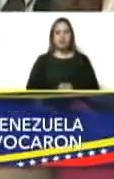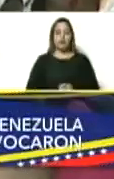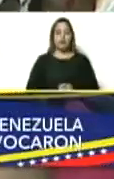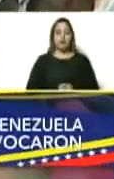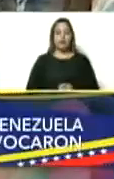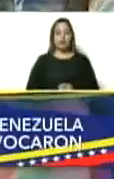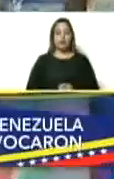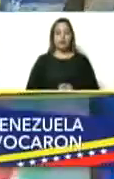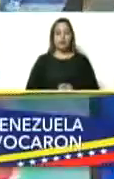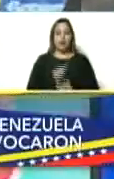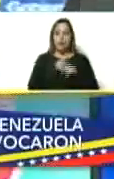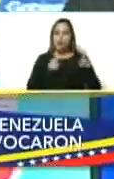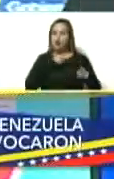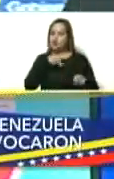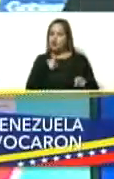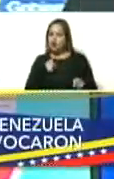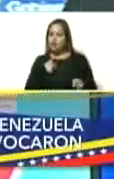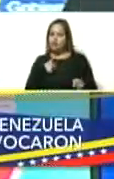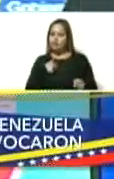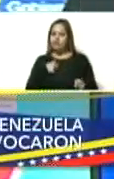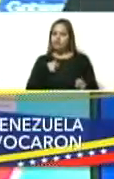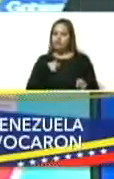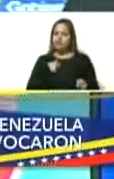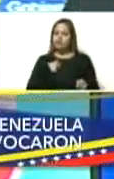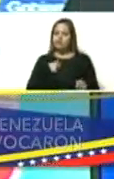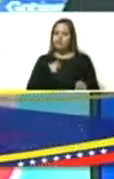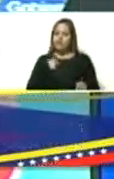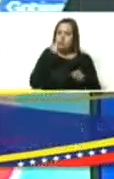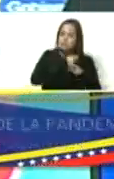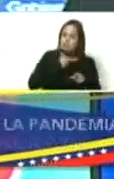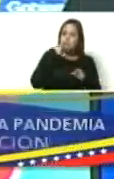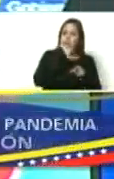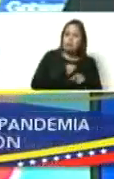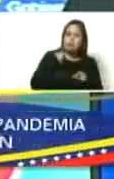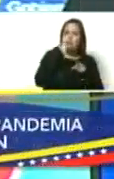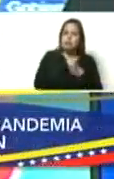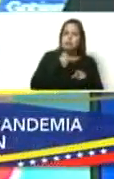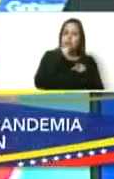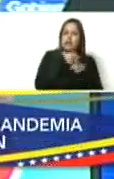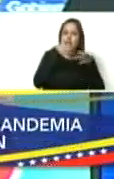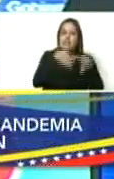Pero nosotros nos empeñamos y